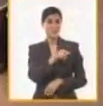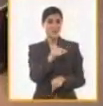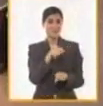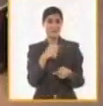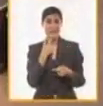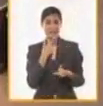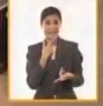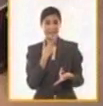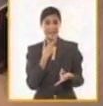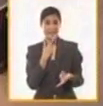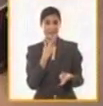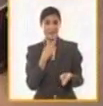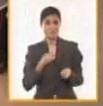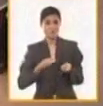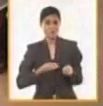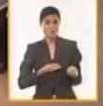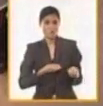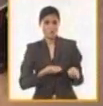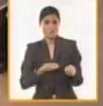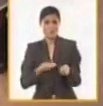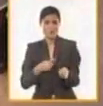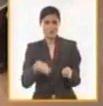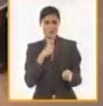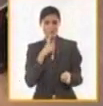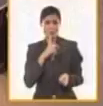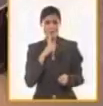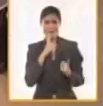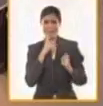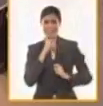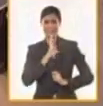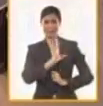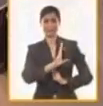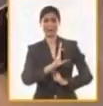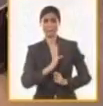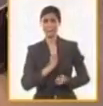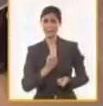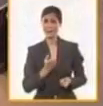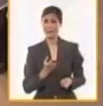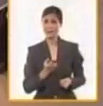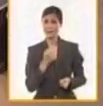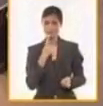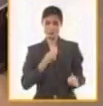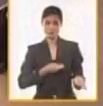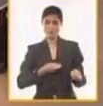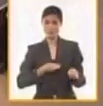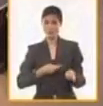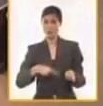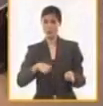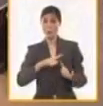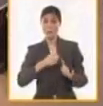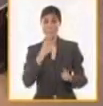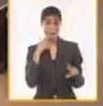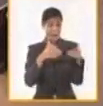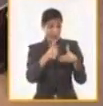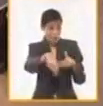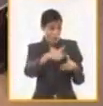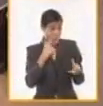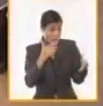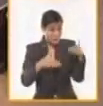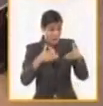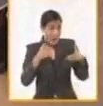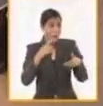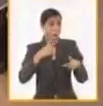que no se respetaran esos actos, incluso amenazando a quienes intentaran participar junto con todos los que allí